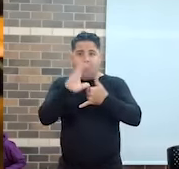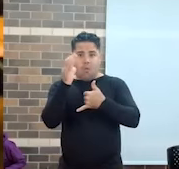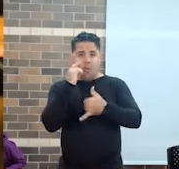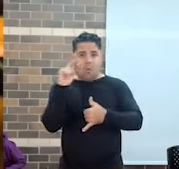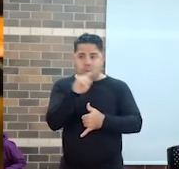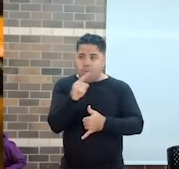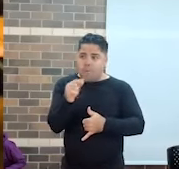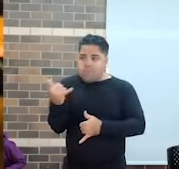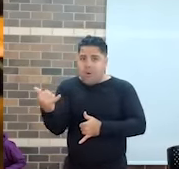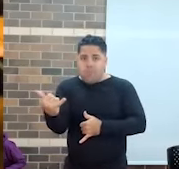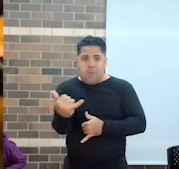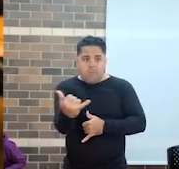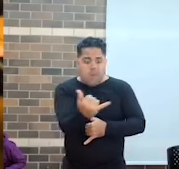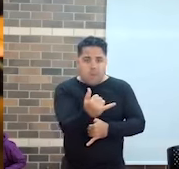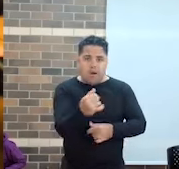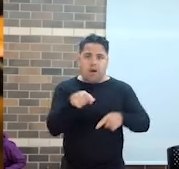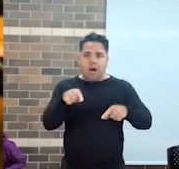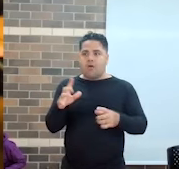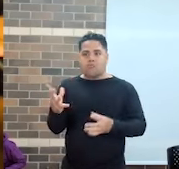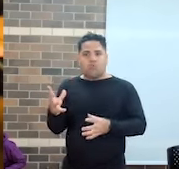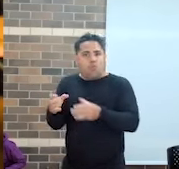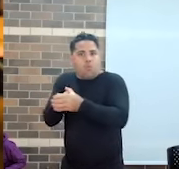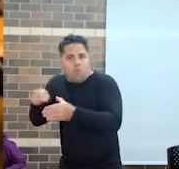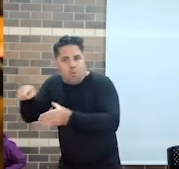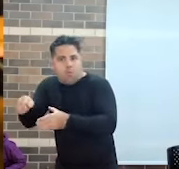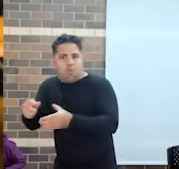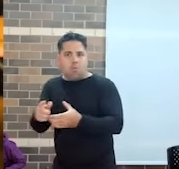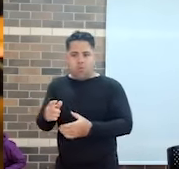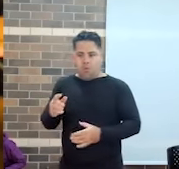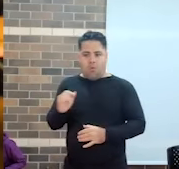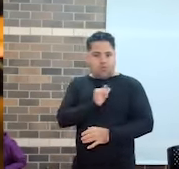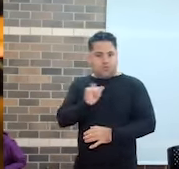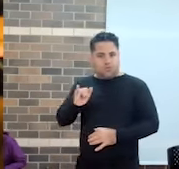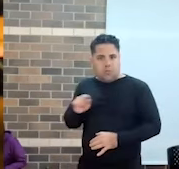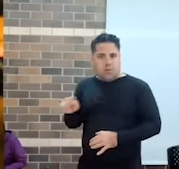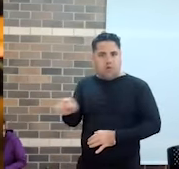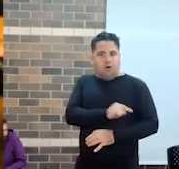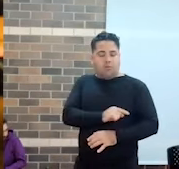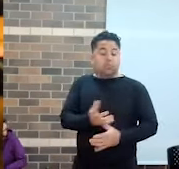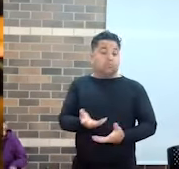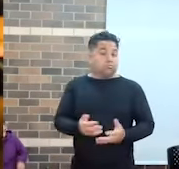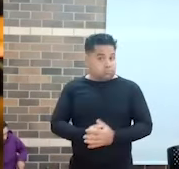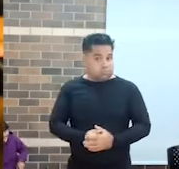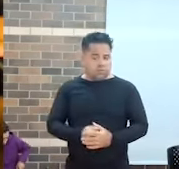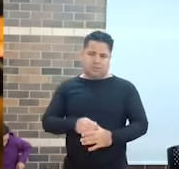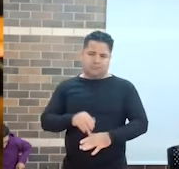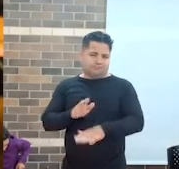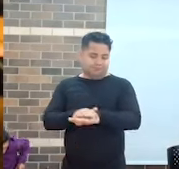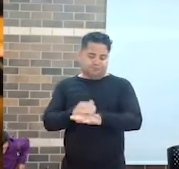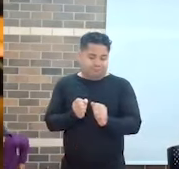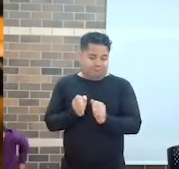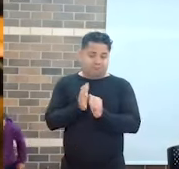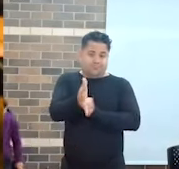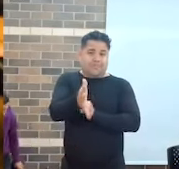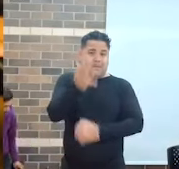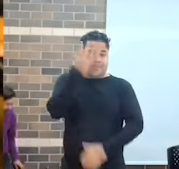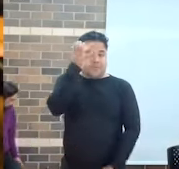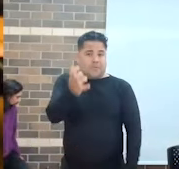diversidad étnica, diversidad de población. Y lo digo porque he tenido también como la